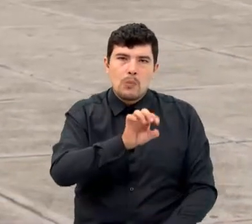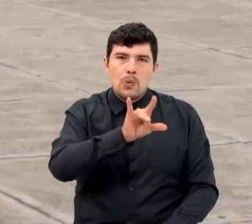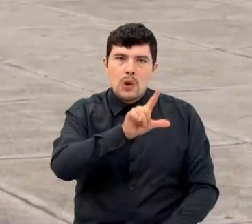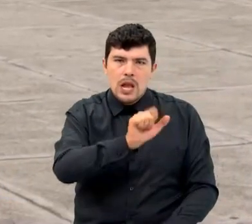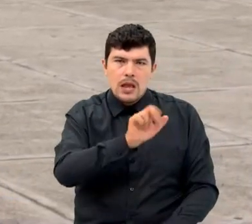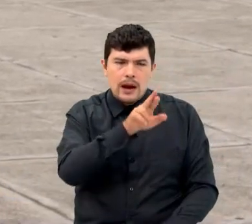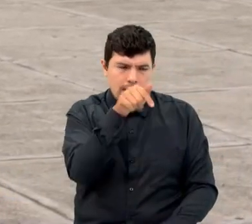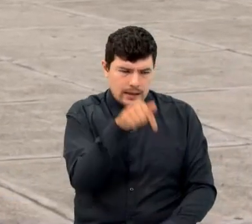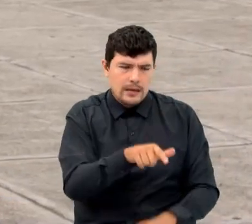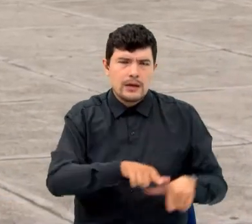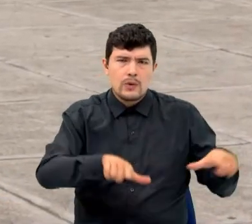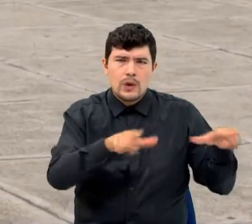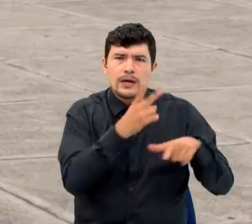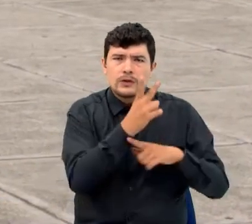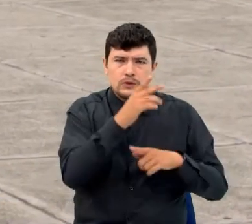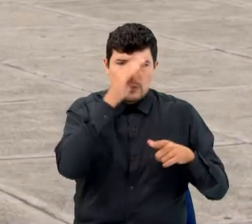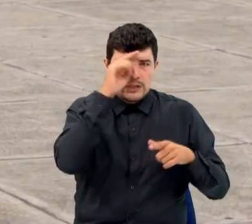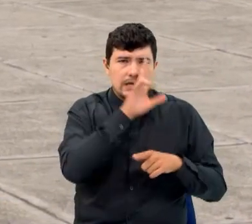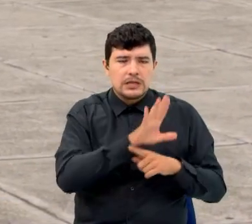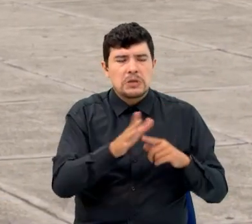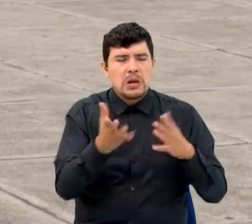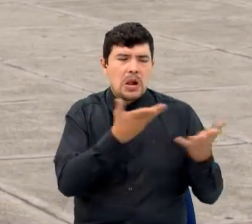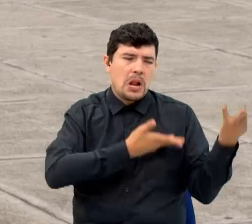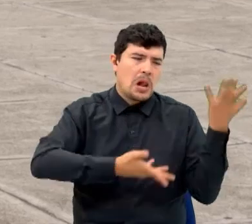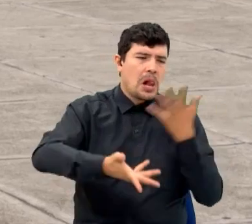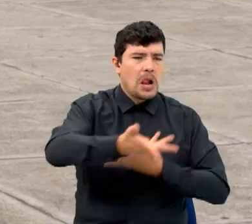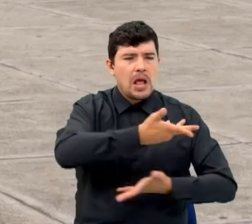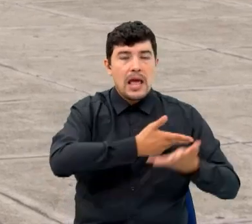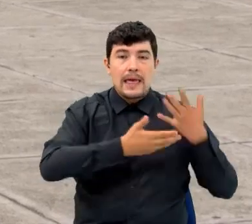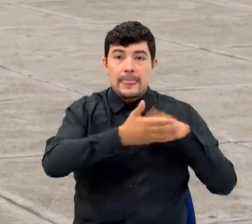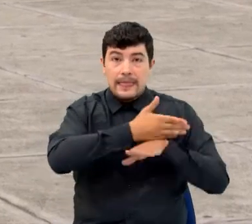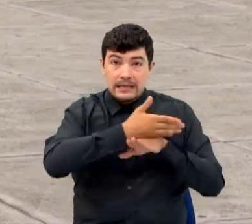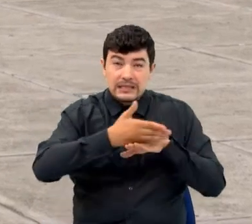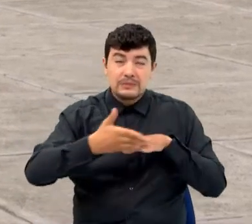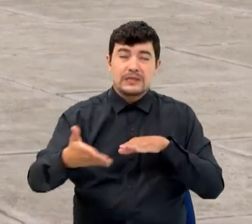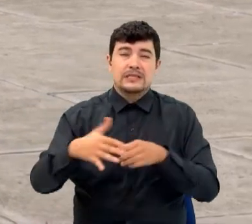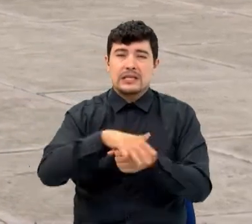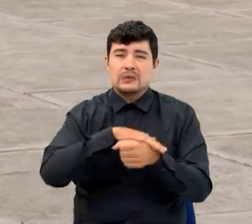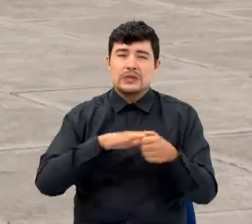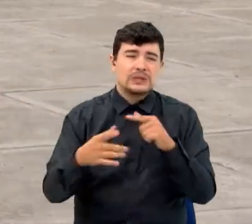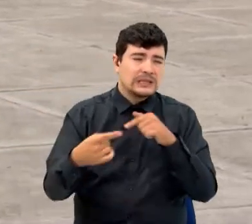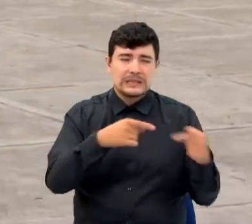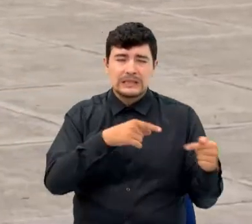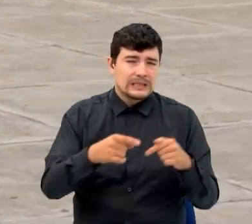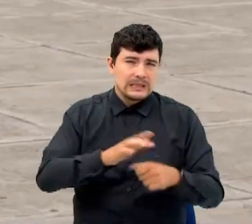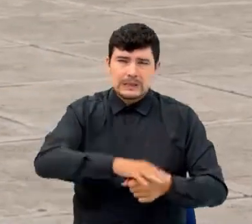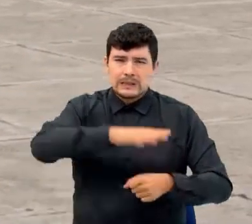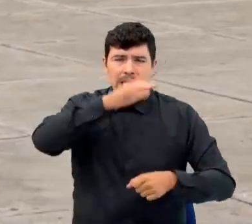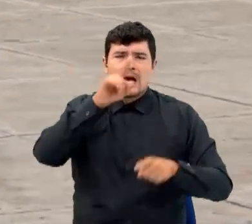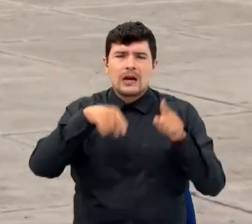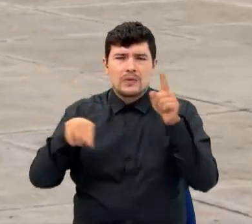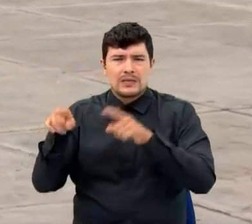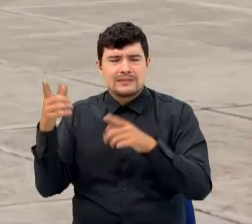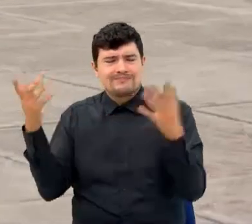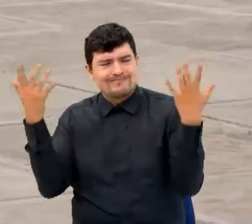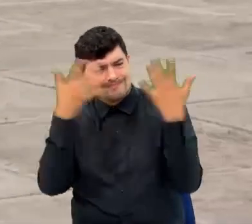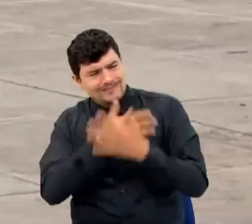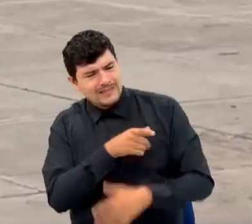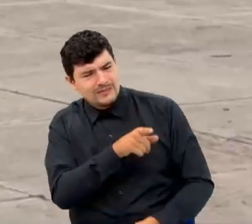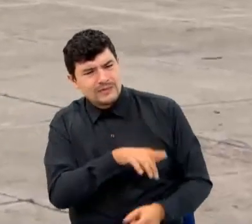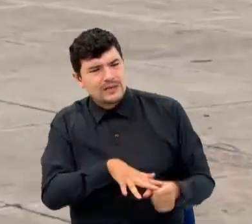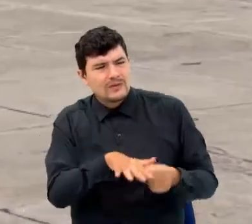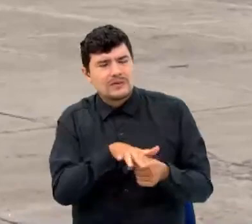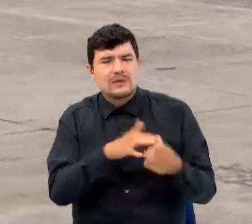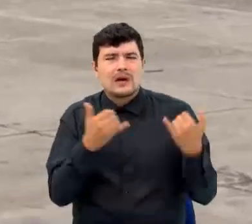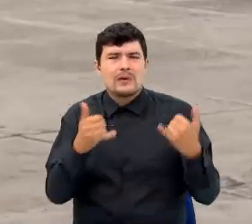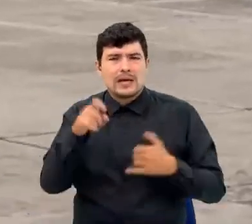sitio. Sin embargo, se presentó esta situación en hechos que son, al parecer, confusos. Han advertido a algunos sectores, quienes indican que es